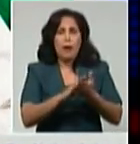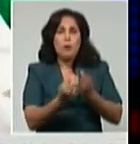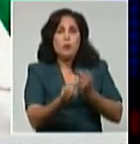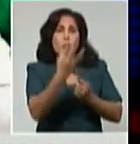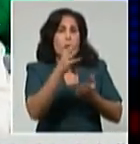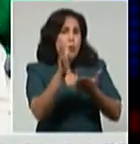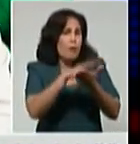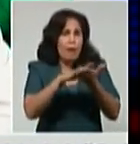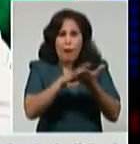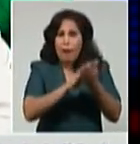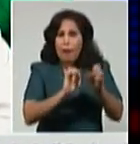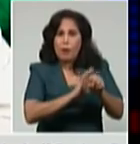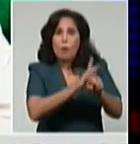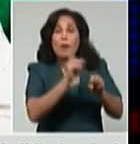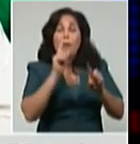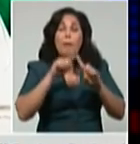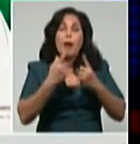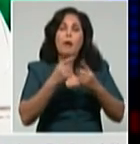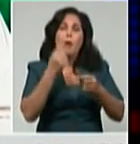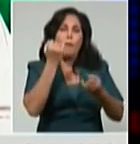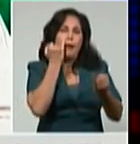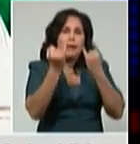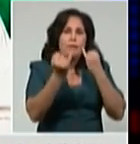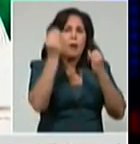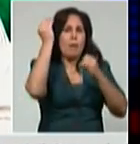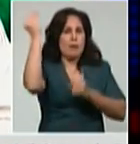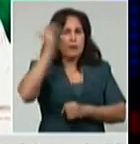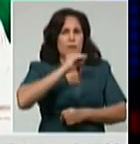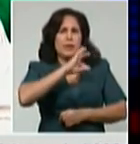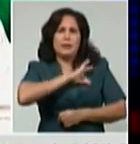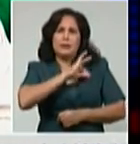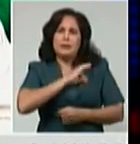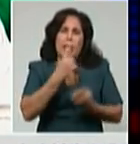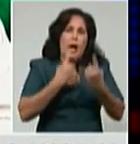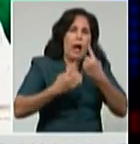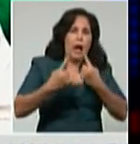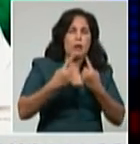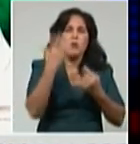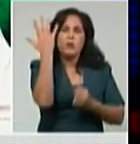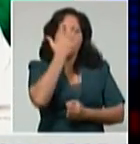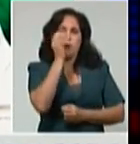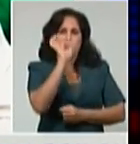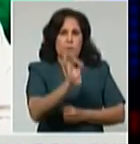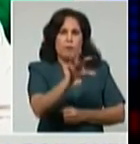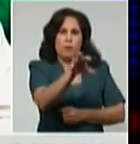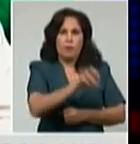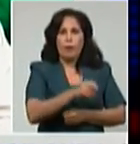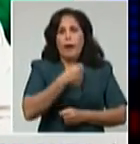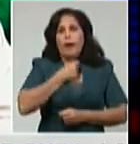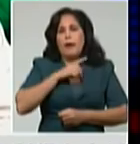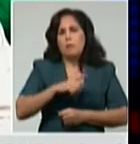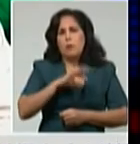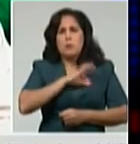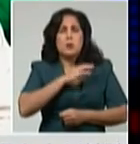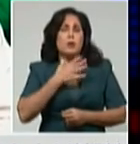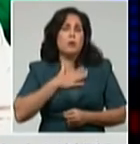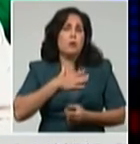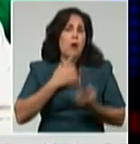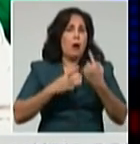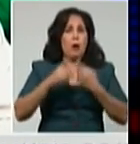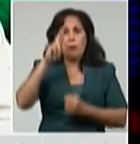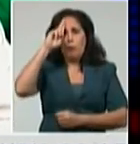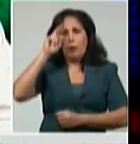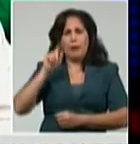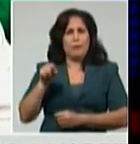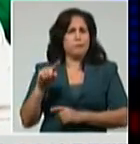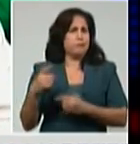puede tener, para identificar esos asintomáticos que nos van al médico, no se detectan muchas veces